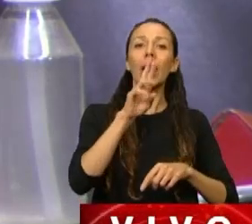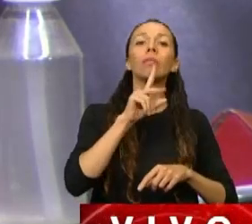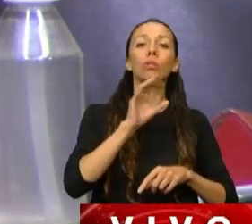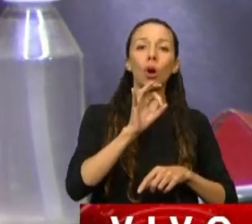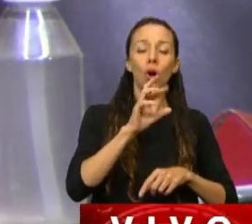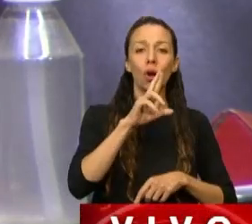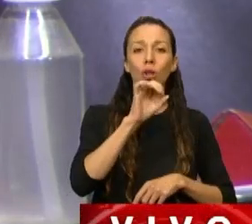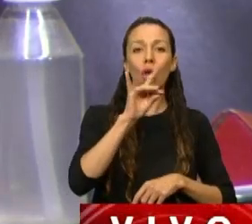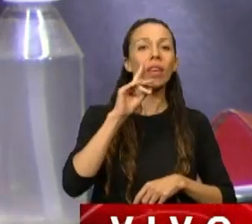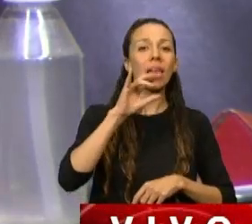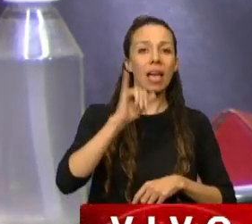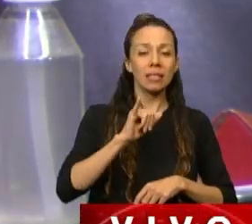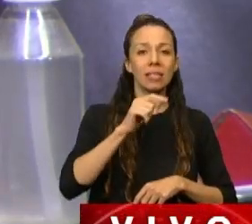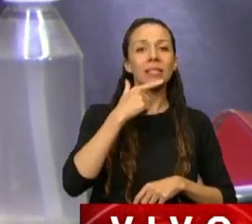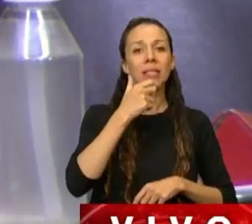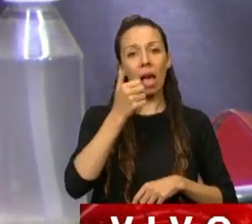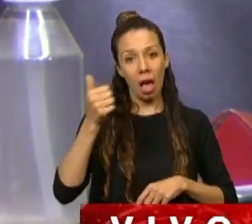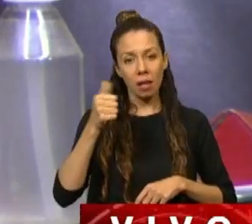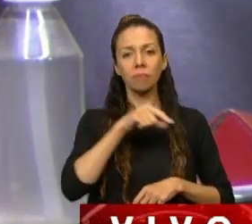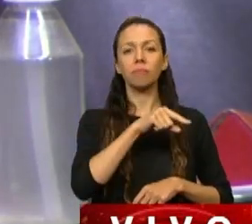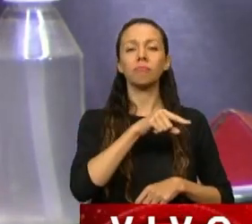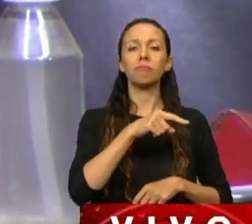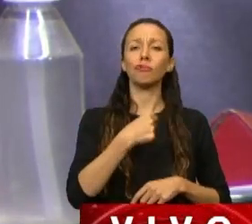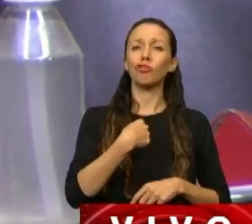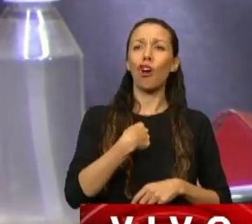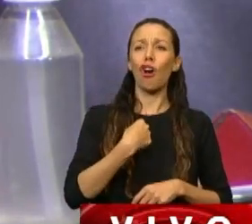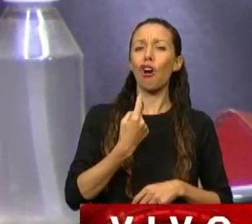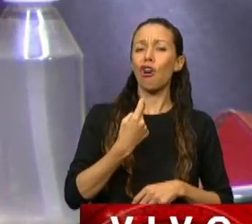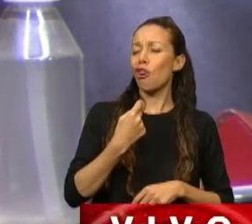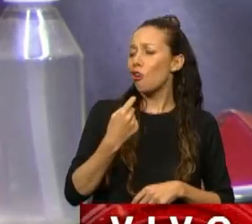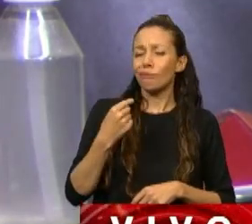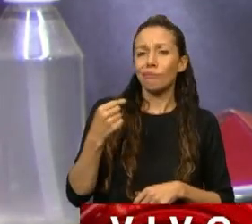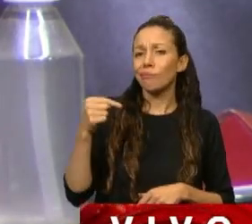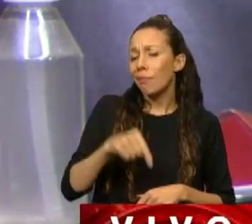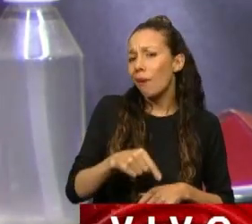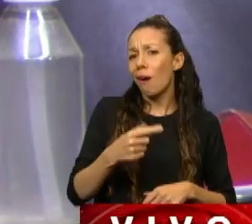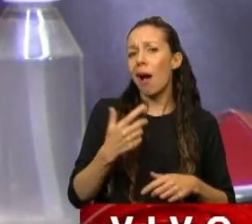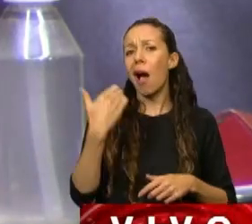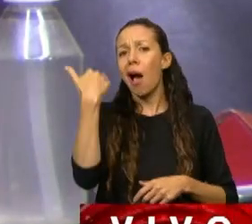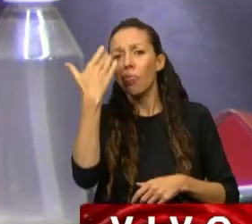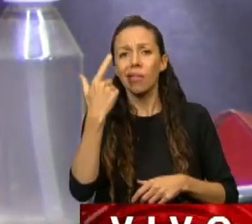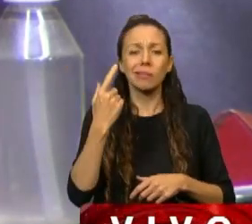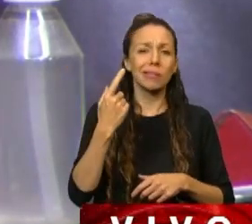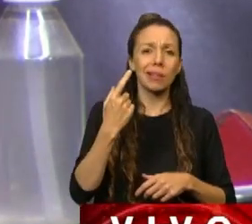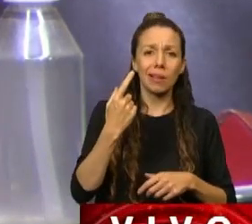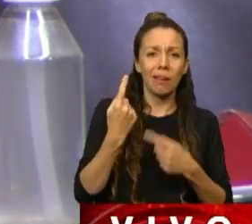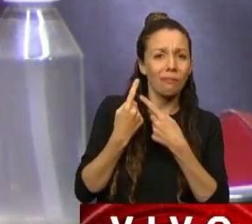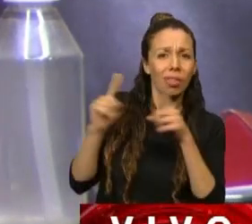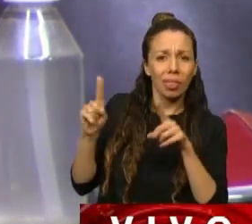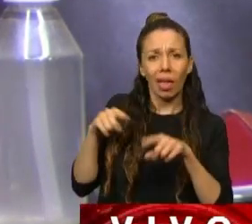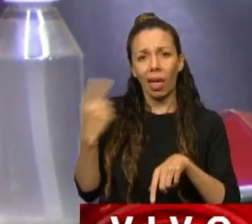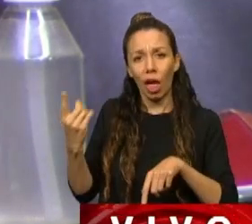con lo cual no vengo a decir nada que no haya dicho ya no es mi gobernador o el gobernador de la